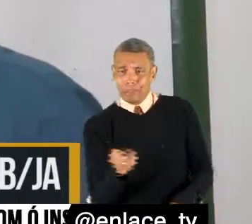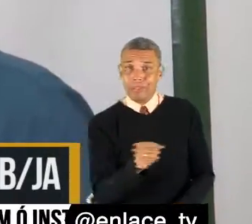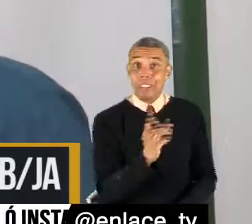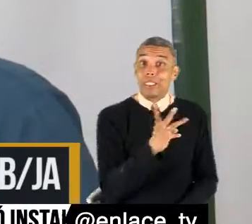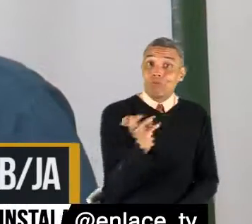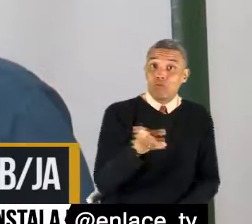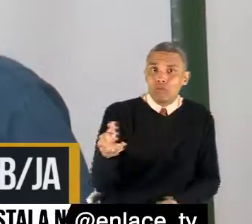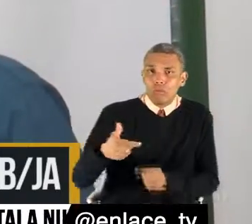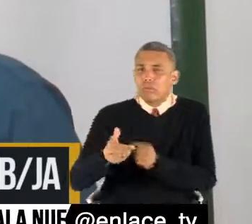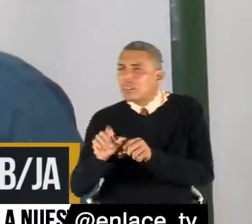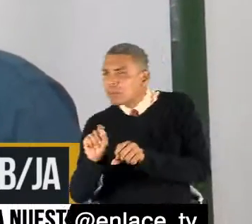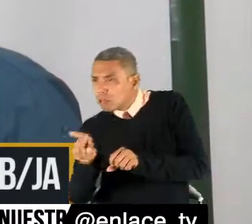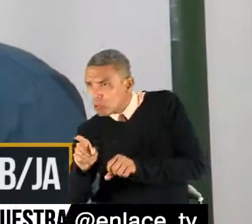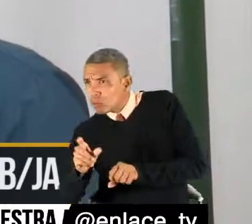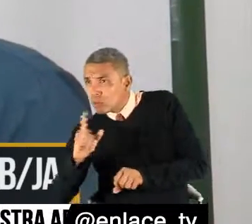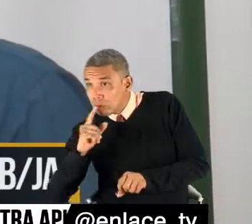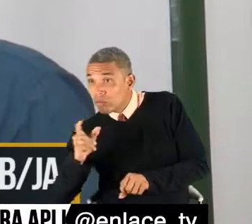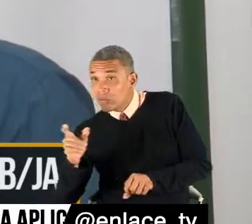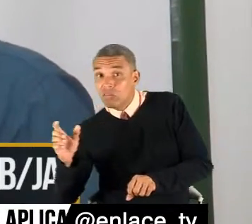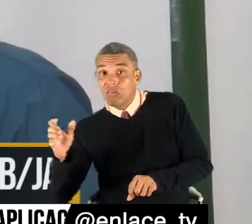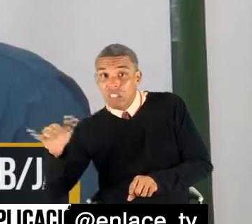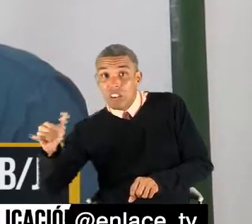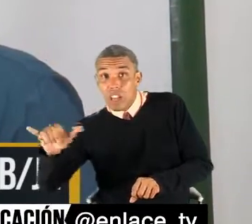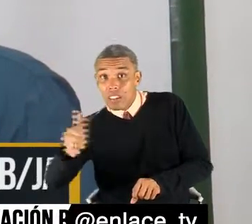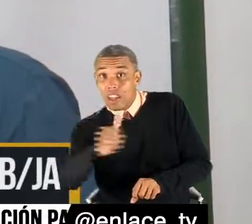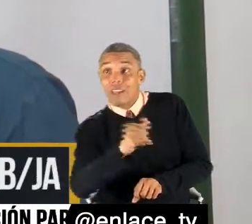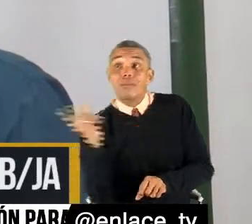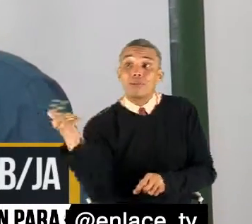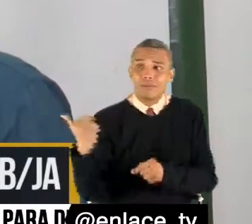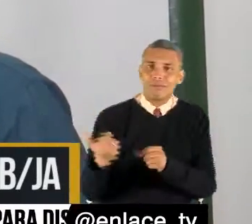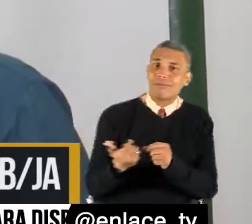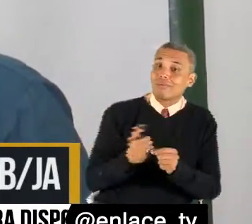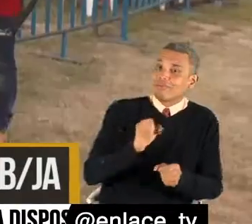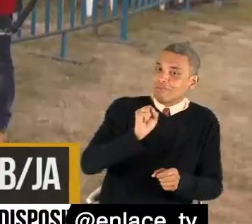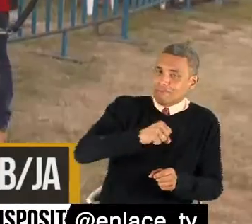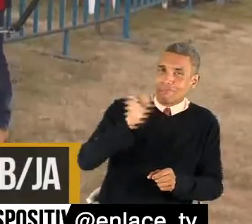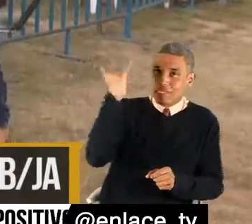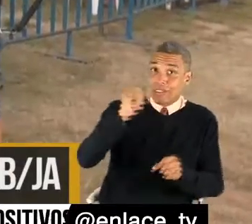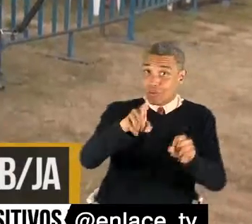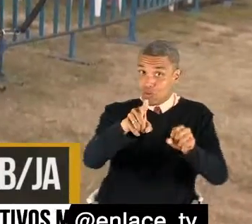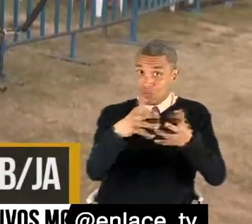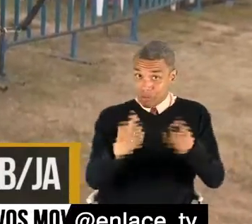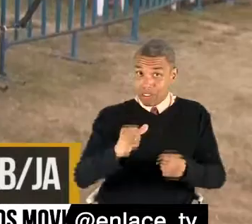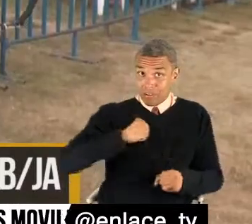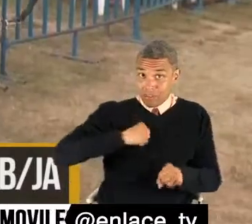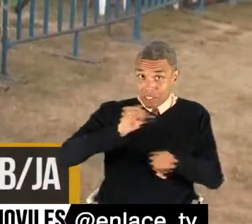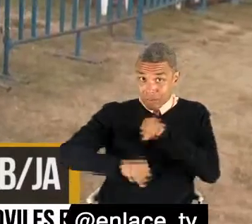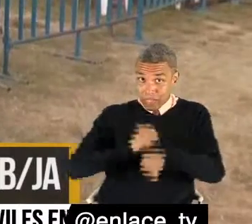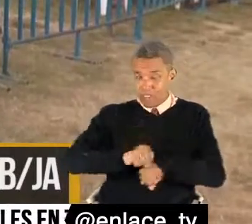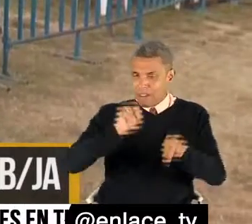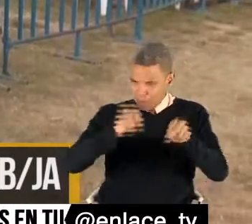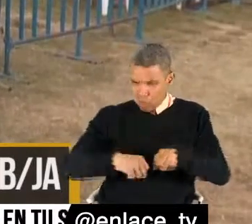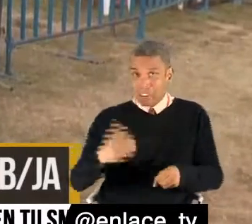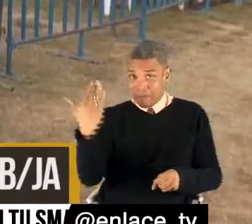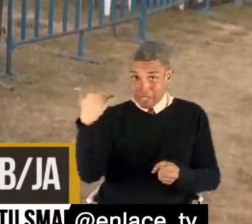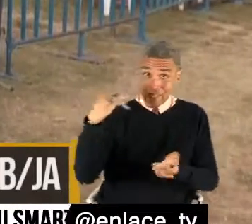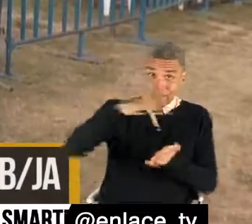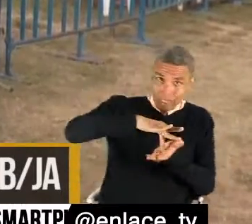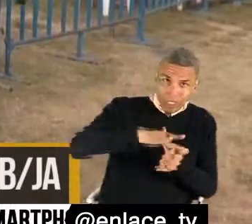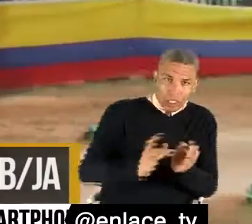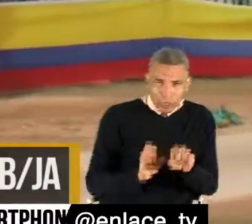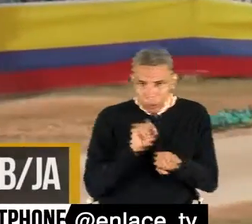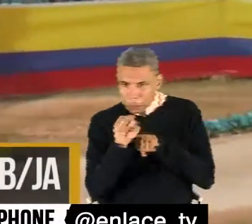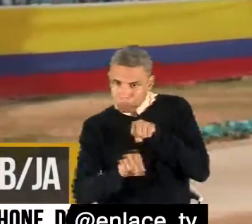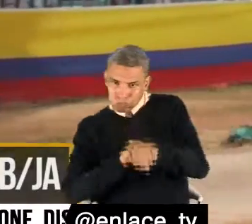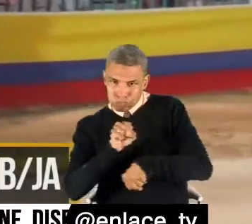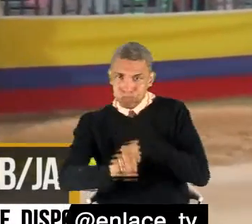su asistencia, su participación, y esperamos que toda la población de Barranca Bermeja se una, porque pueden